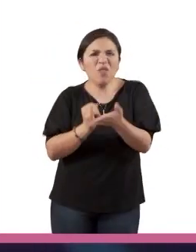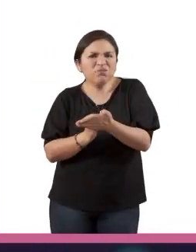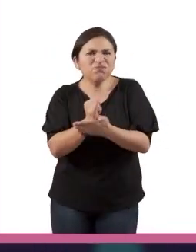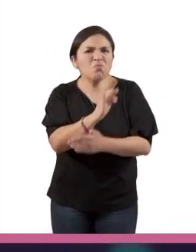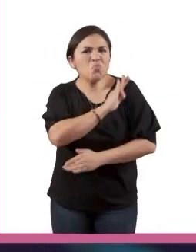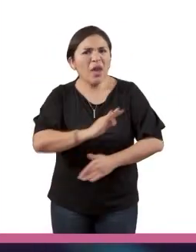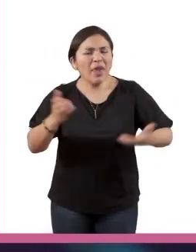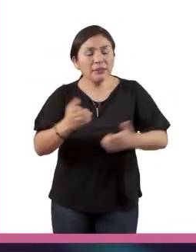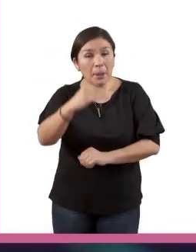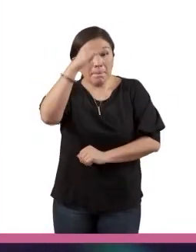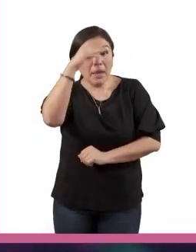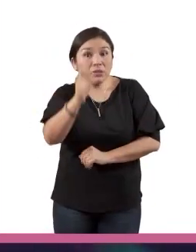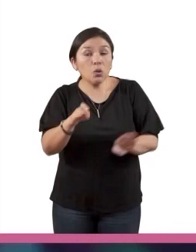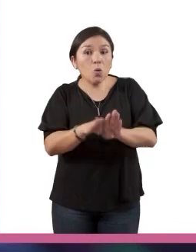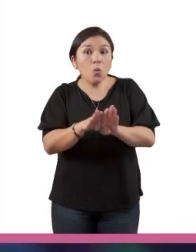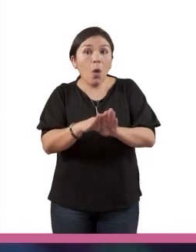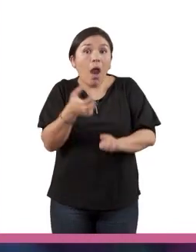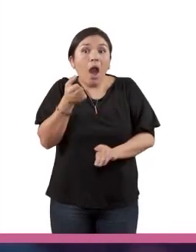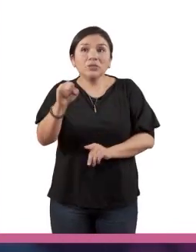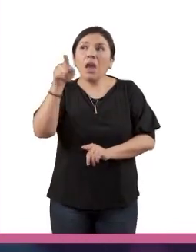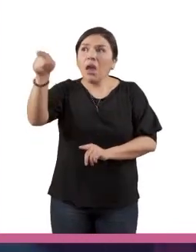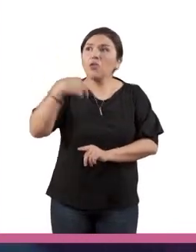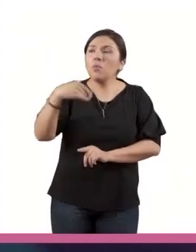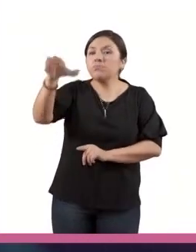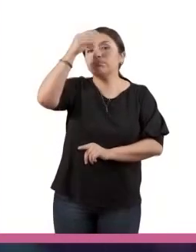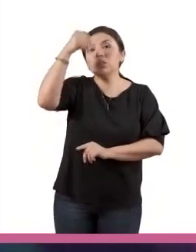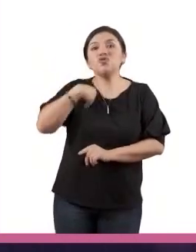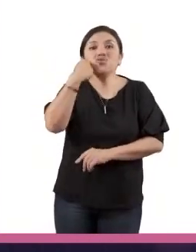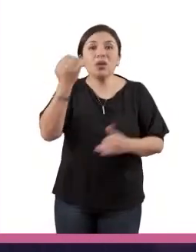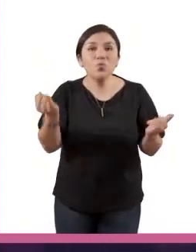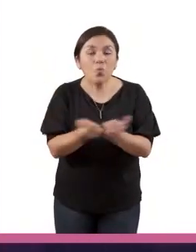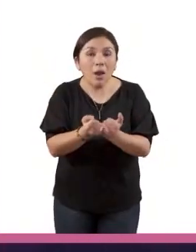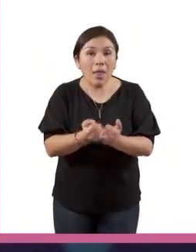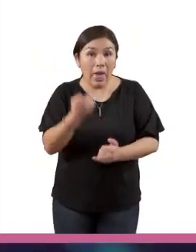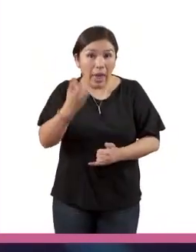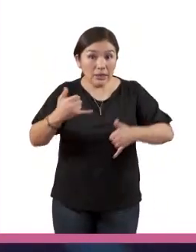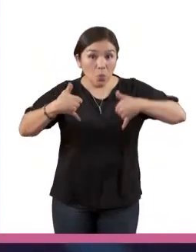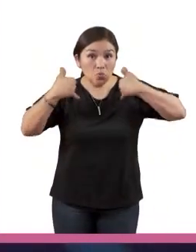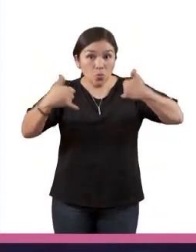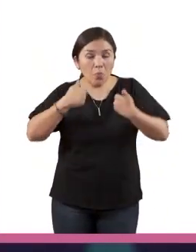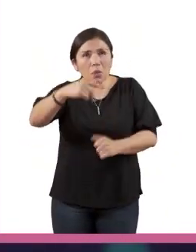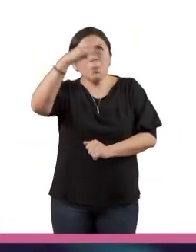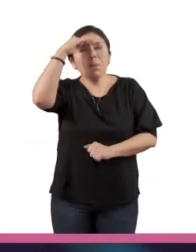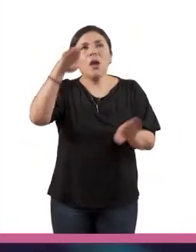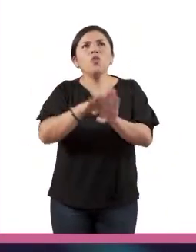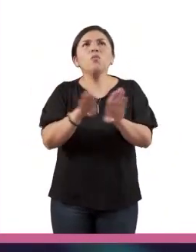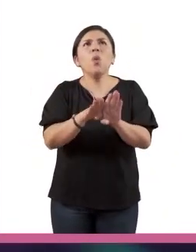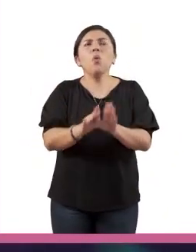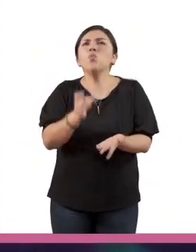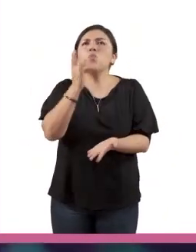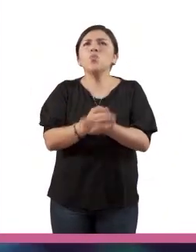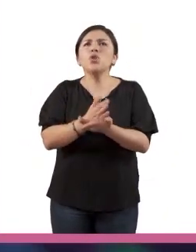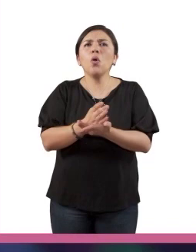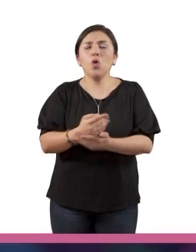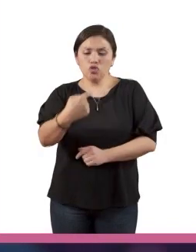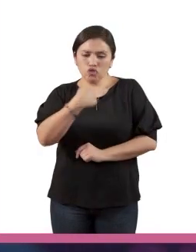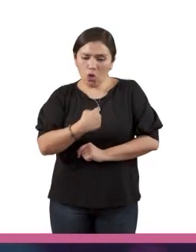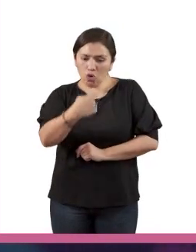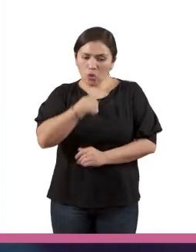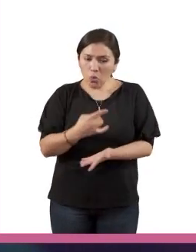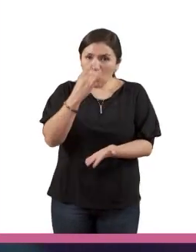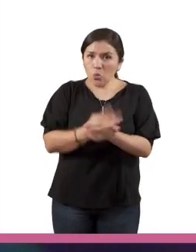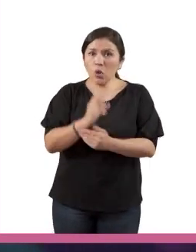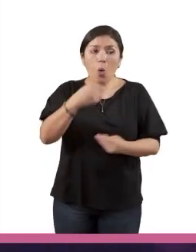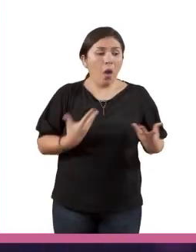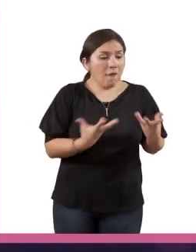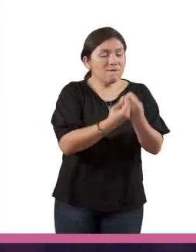que aparentemente tienen las figuras que me estoy identificando. O sea, un chavo no se puede pensar nada más en consigo mismo o